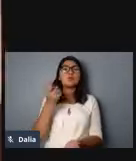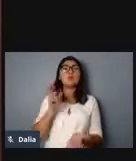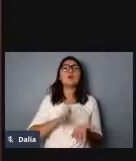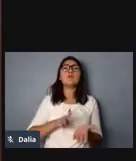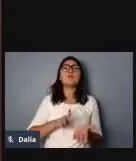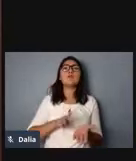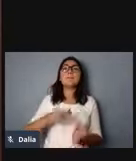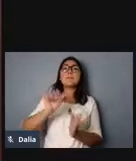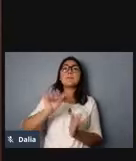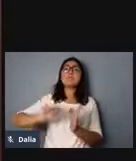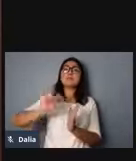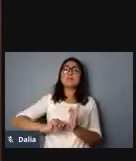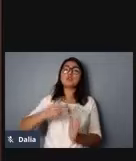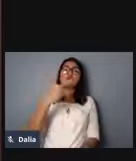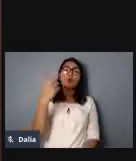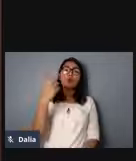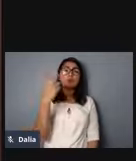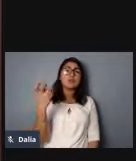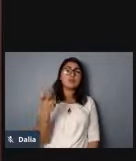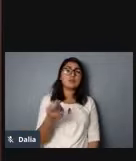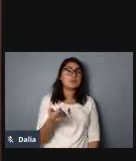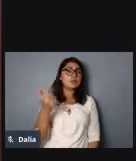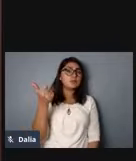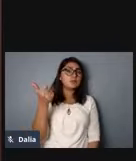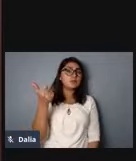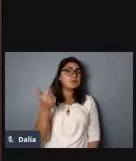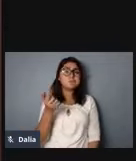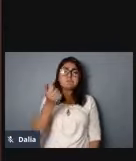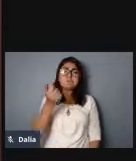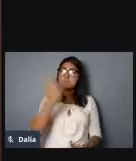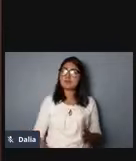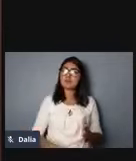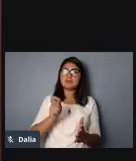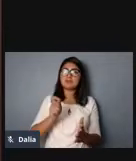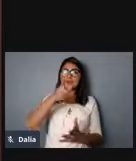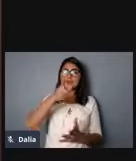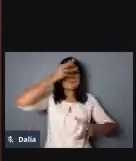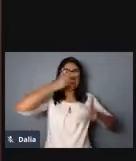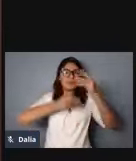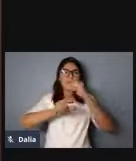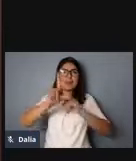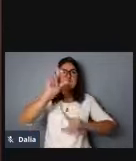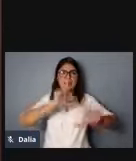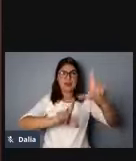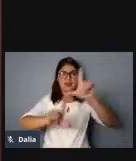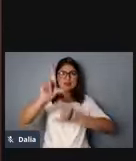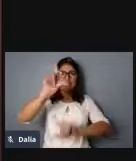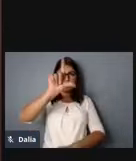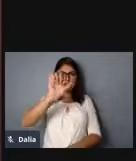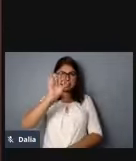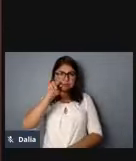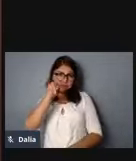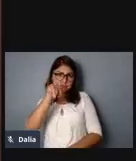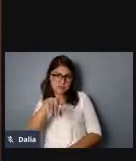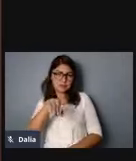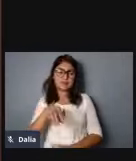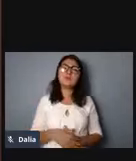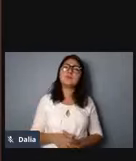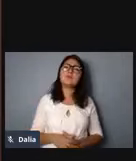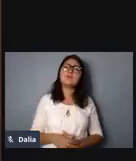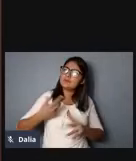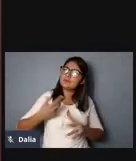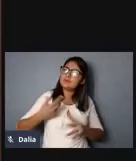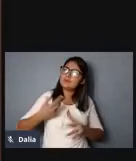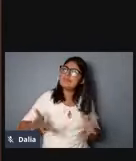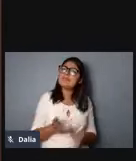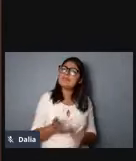y es una introducción a la lengua de seña mexicana. Yo los invito mucho porque hoy más que nunca debemos ser